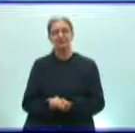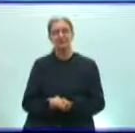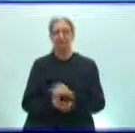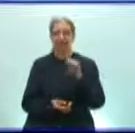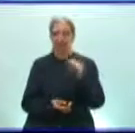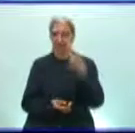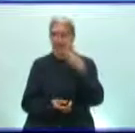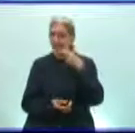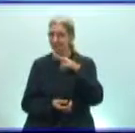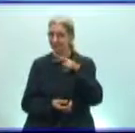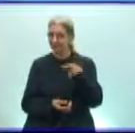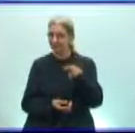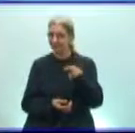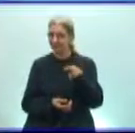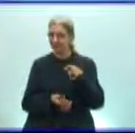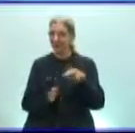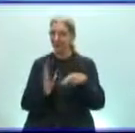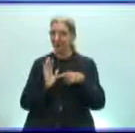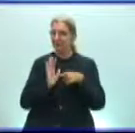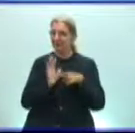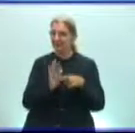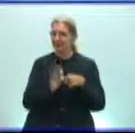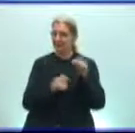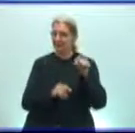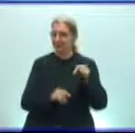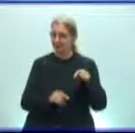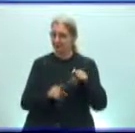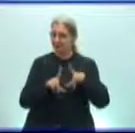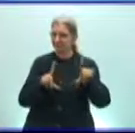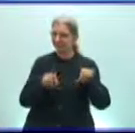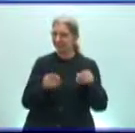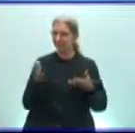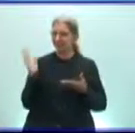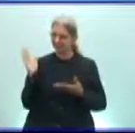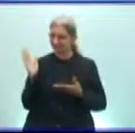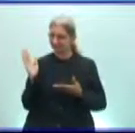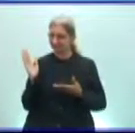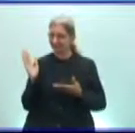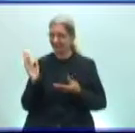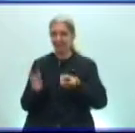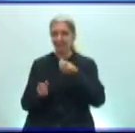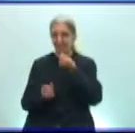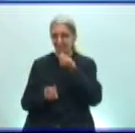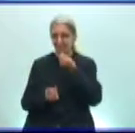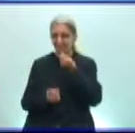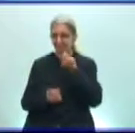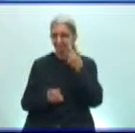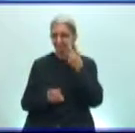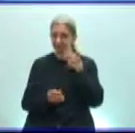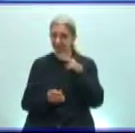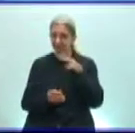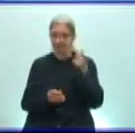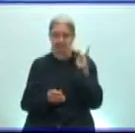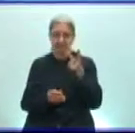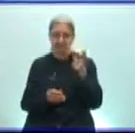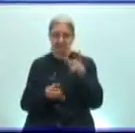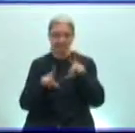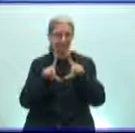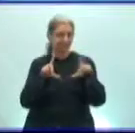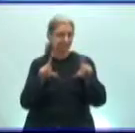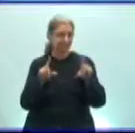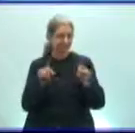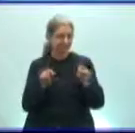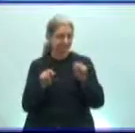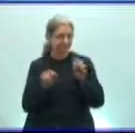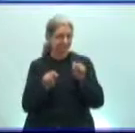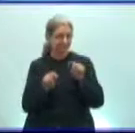observar la presentación que hemos traído para que puedan ver dos imágenes que